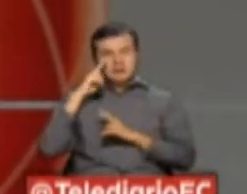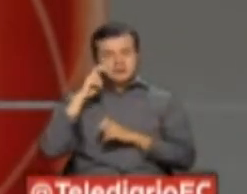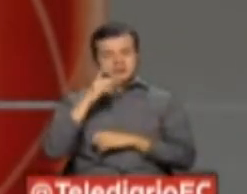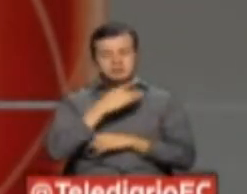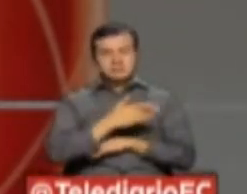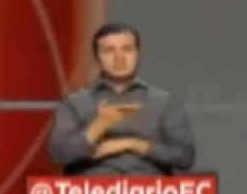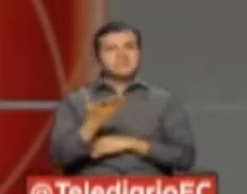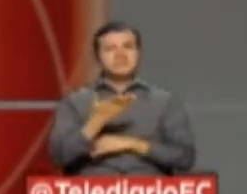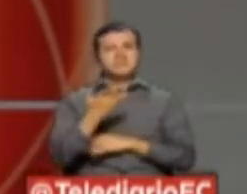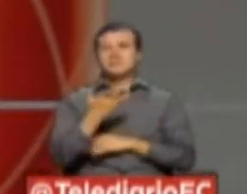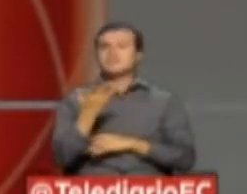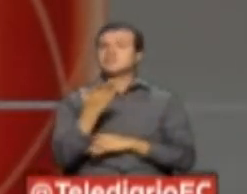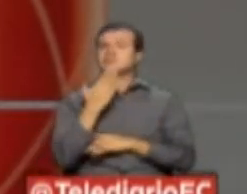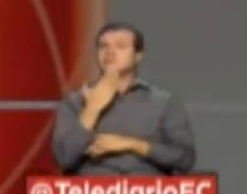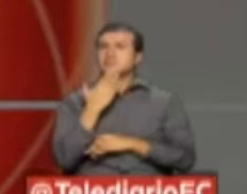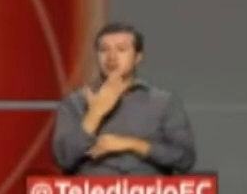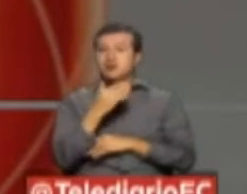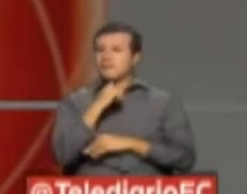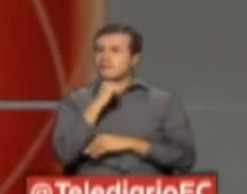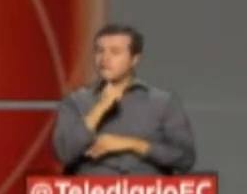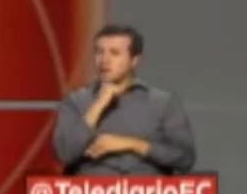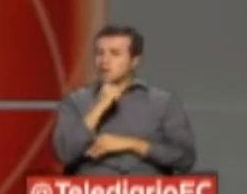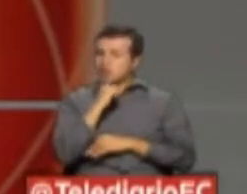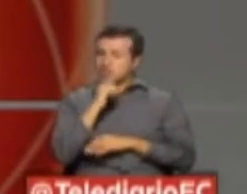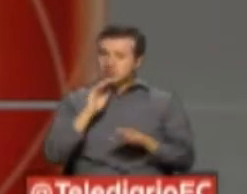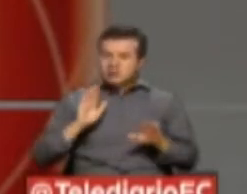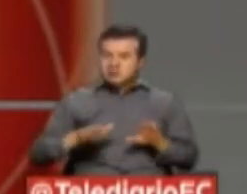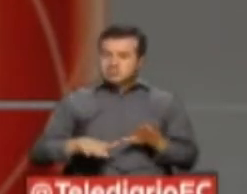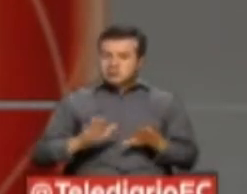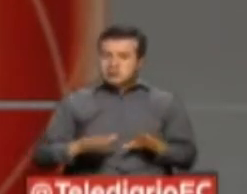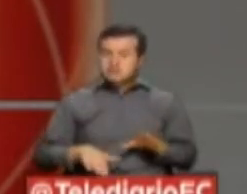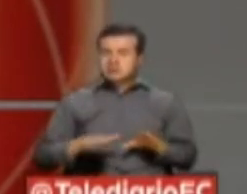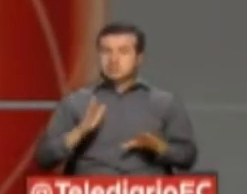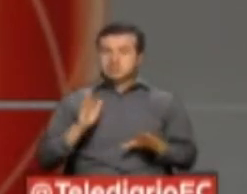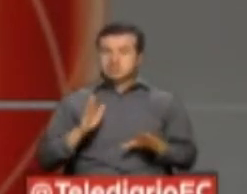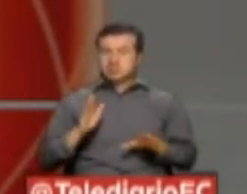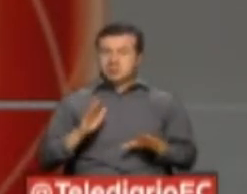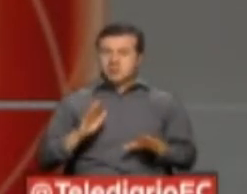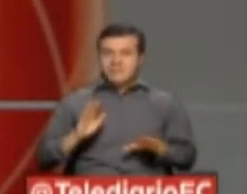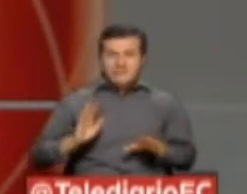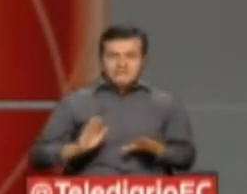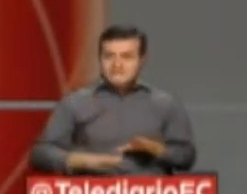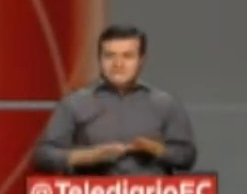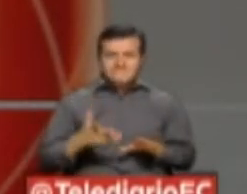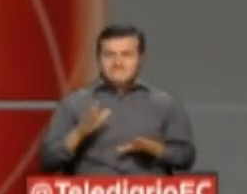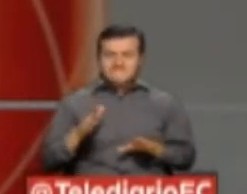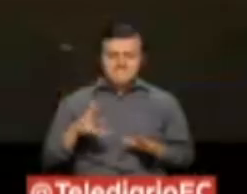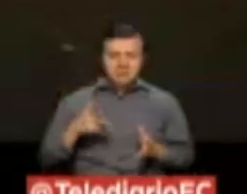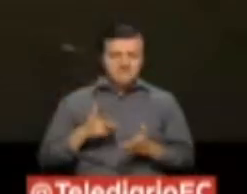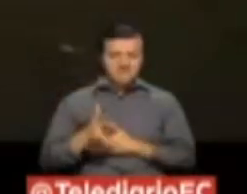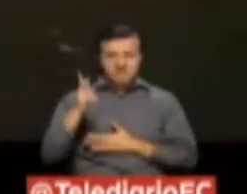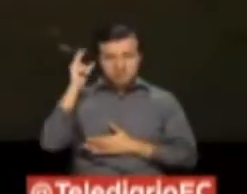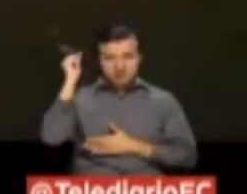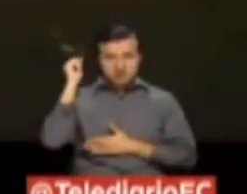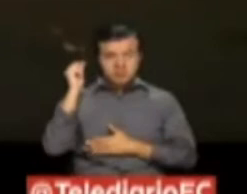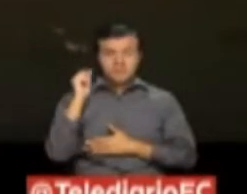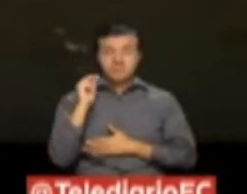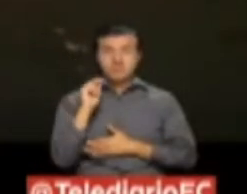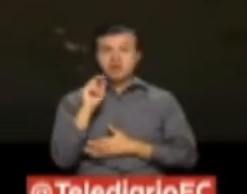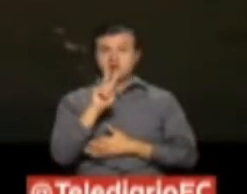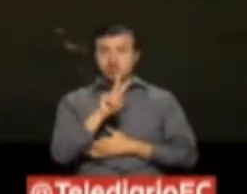apuntan a una falla en los frenos del bus de la cooperativa con trans a las 2 y